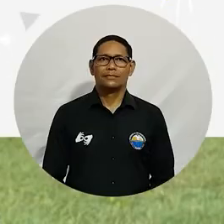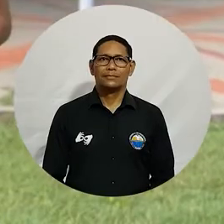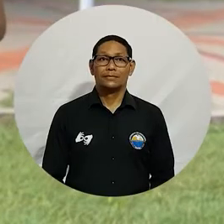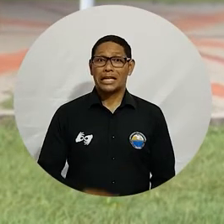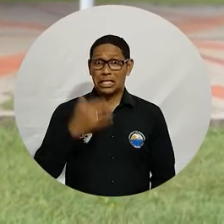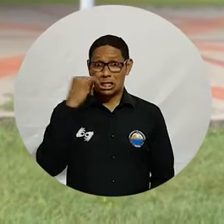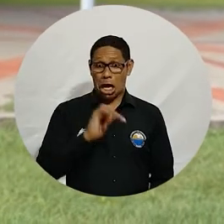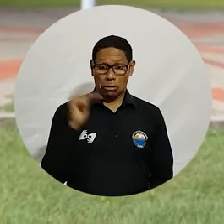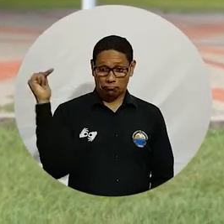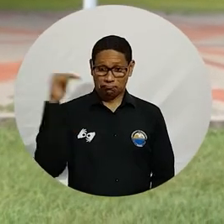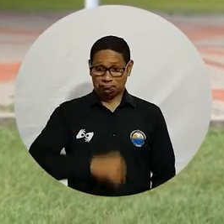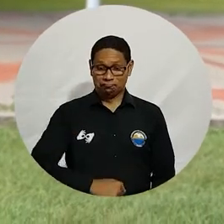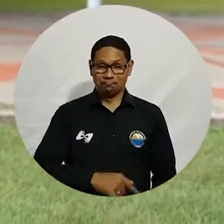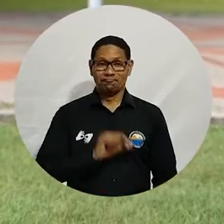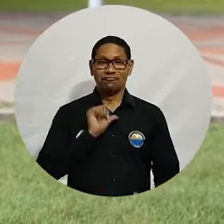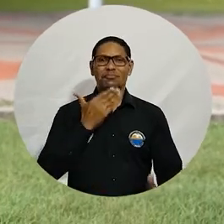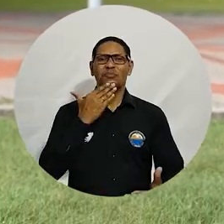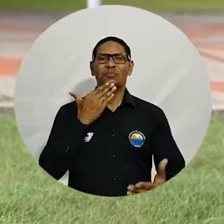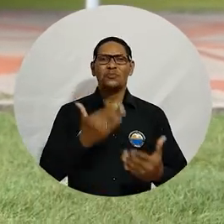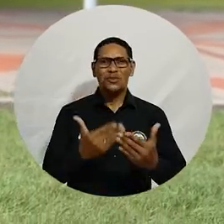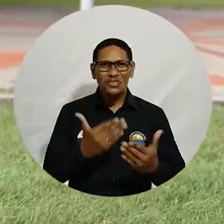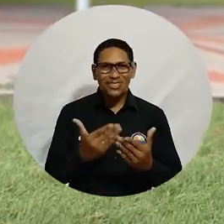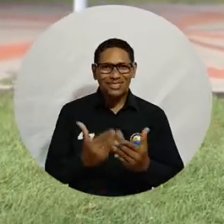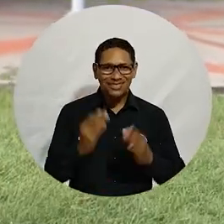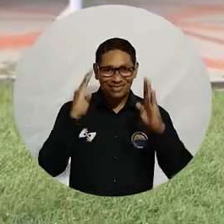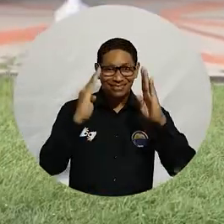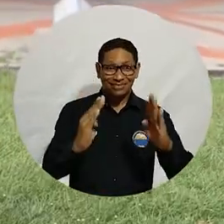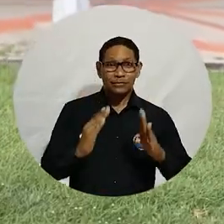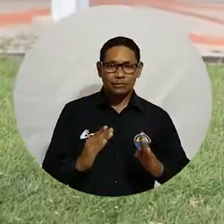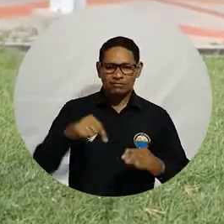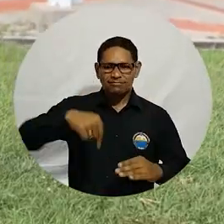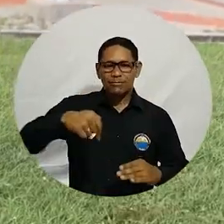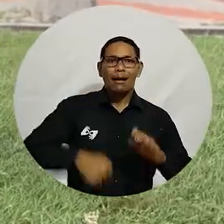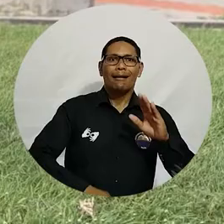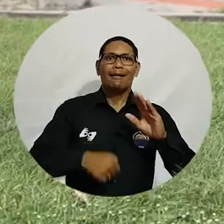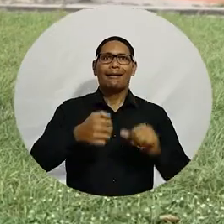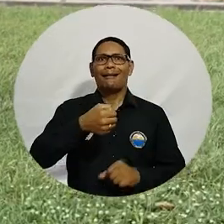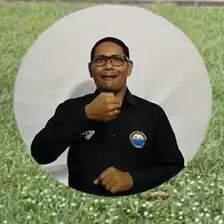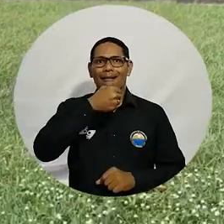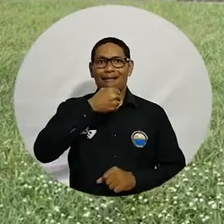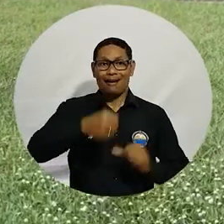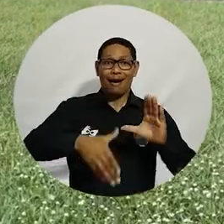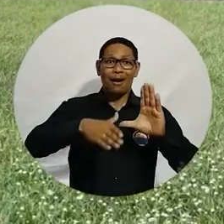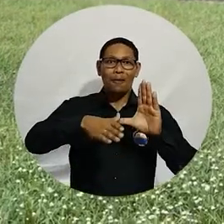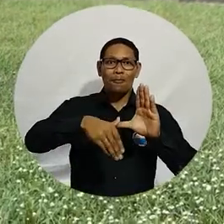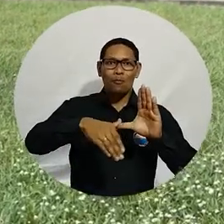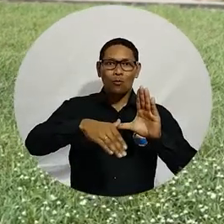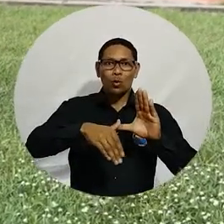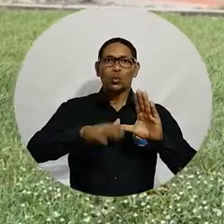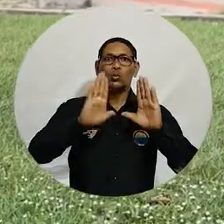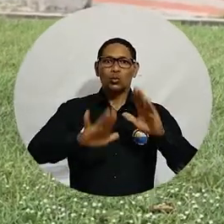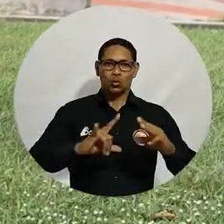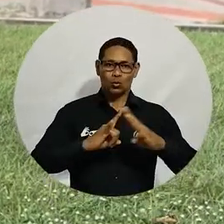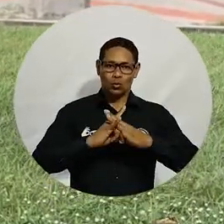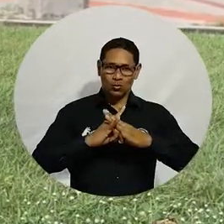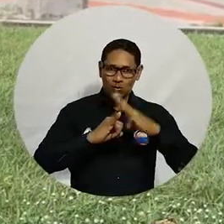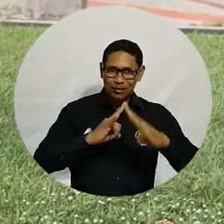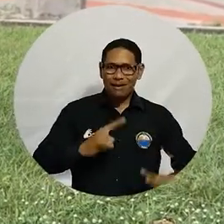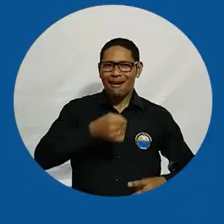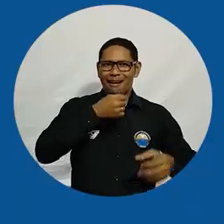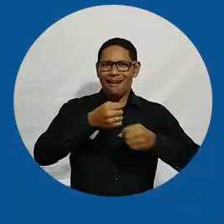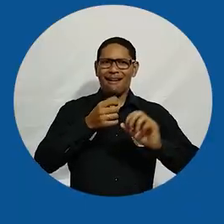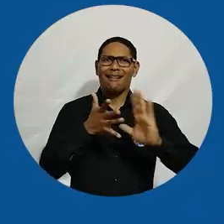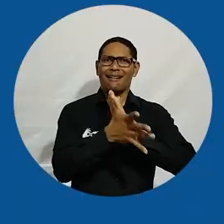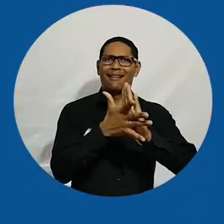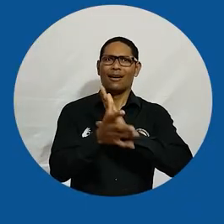Ya estamos de vuelta con ustedes, gracias por su sintonía. Están viendo el Campus TV, programa institucional de la Universidad del Magdalena.